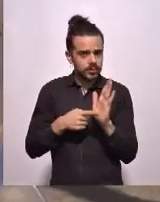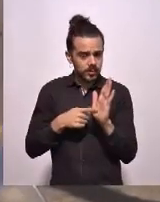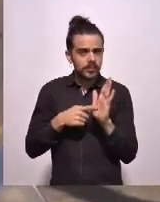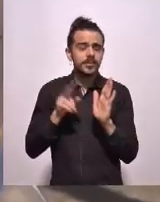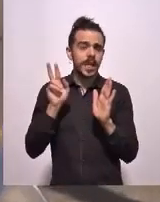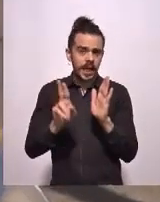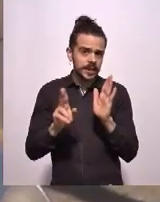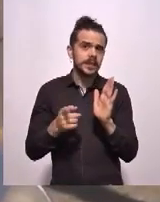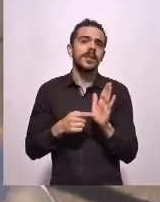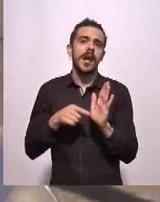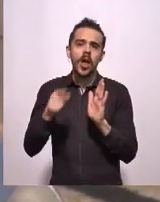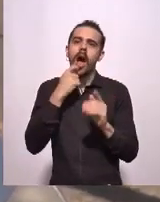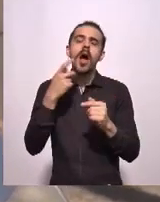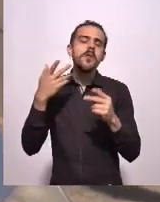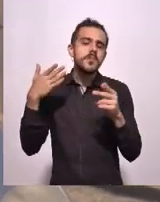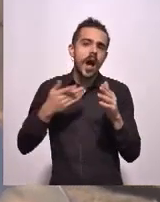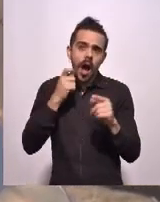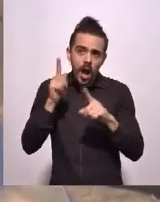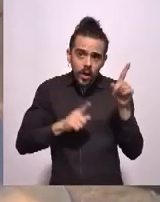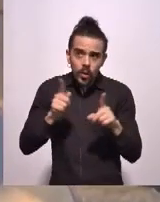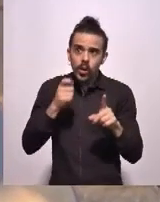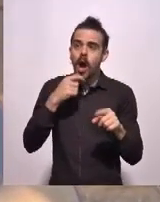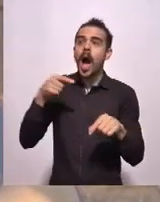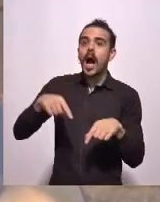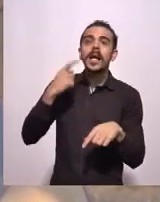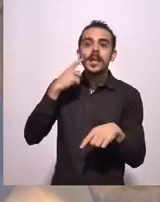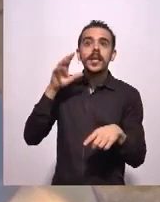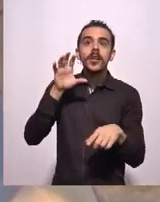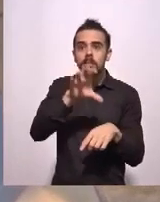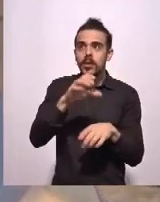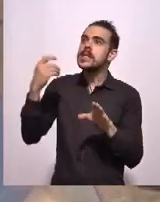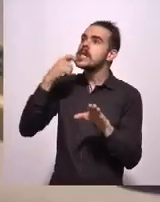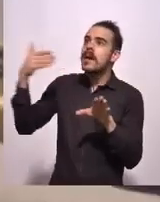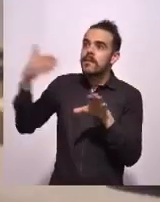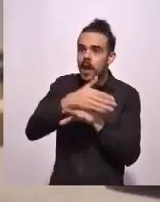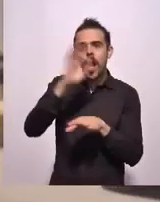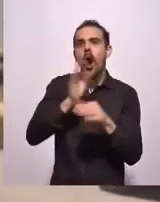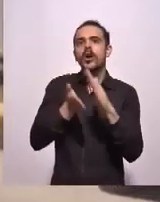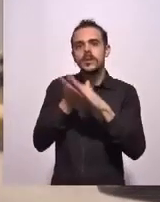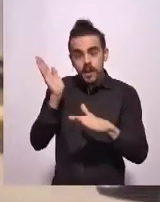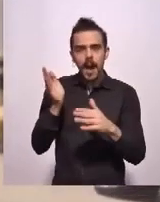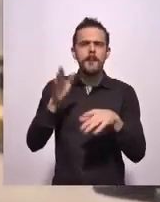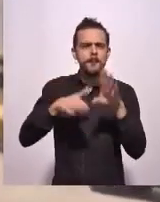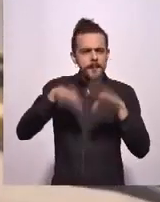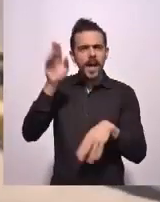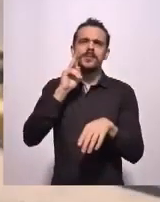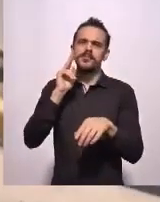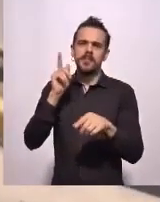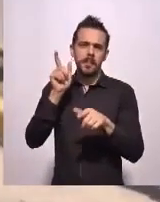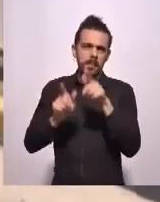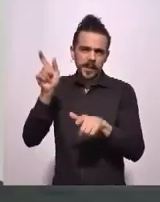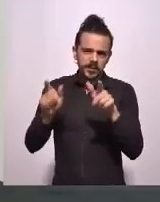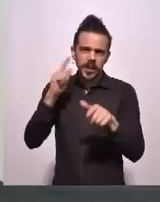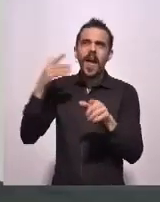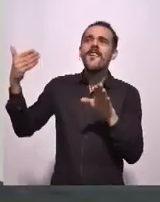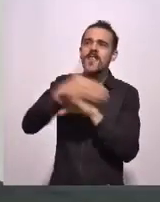nuevos certificados, por lo cual todo aquel que ingrese o egrese de la provincia, sobre todo quienes ingresen a la provincia, deberán